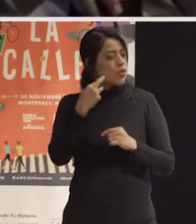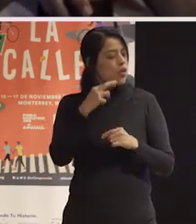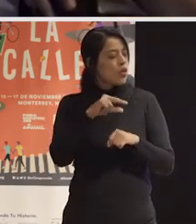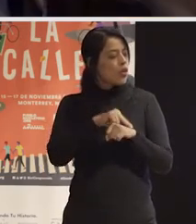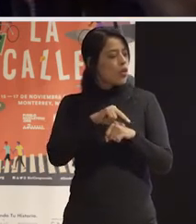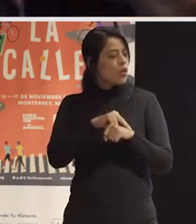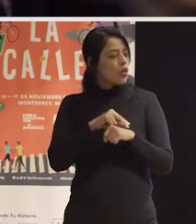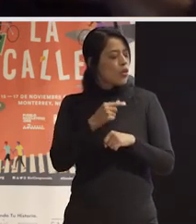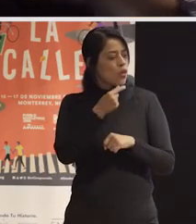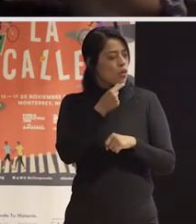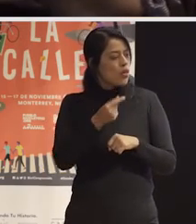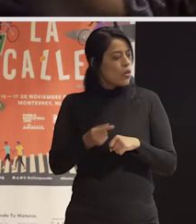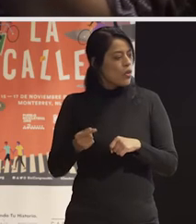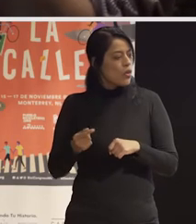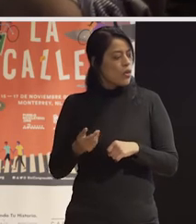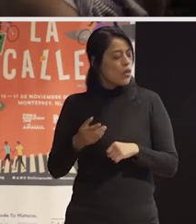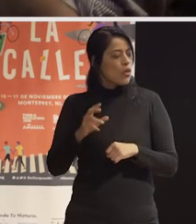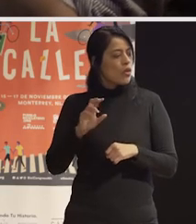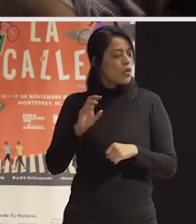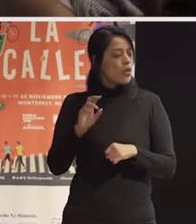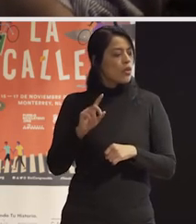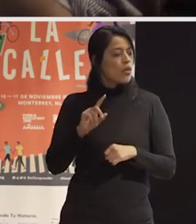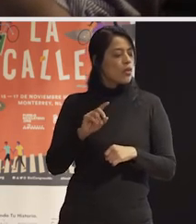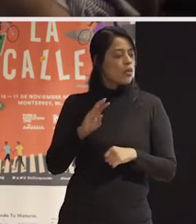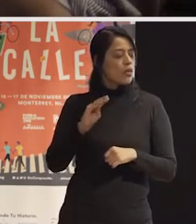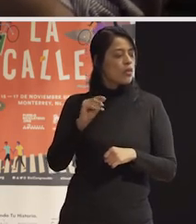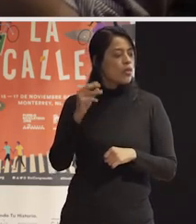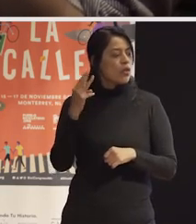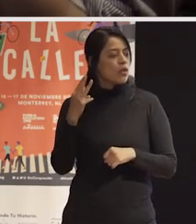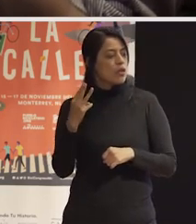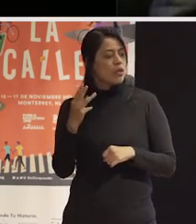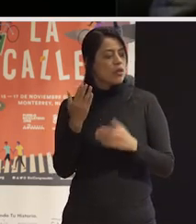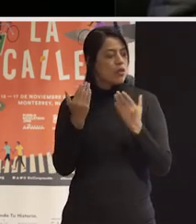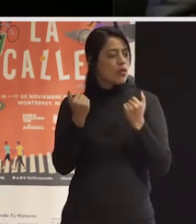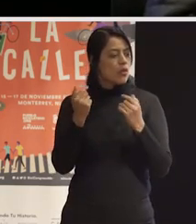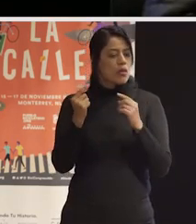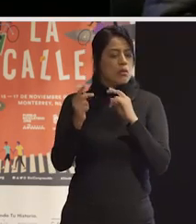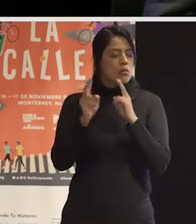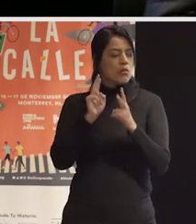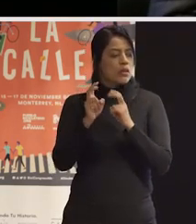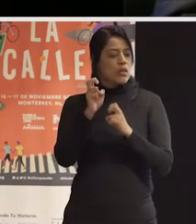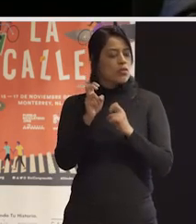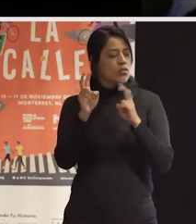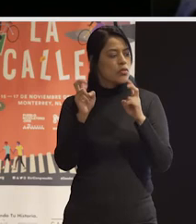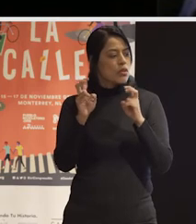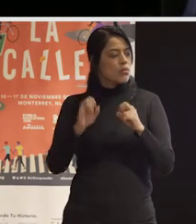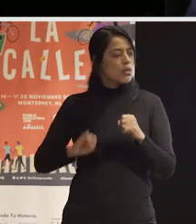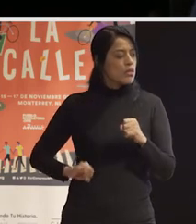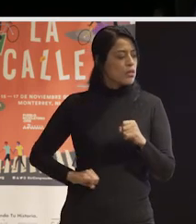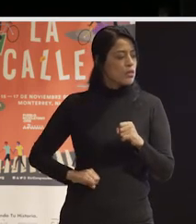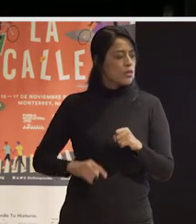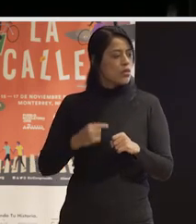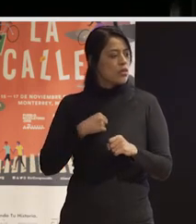93 no tenía nada de contacto con todos estos temas tan interesantes que estamos viendo porque estuvieras ya de